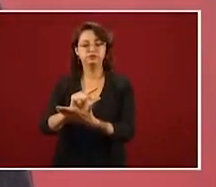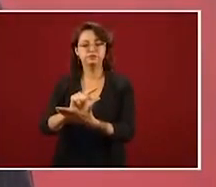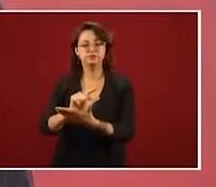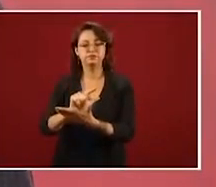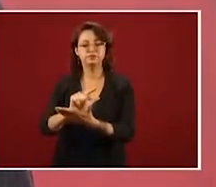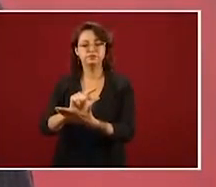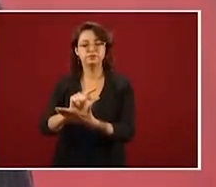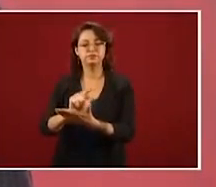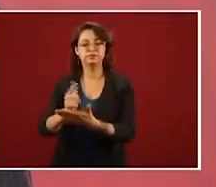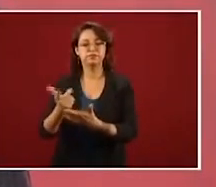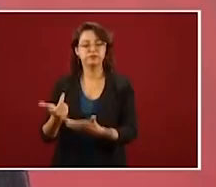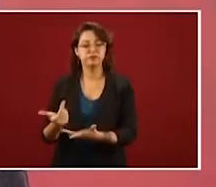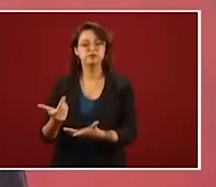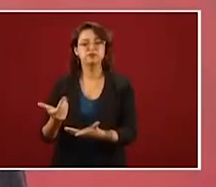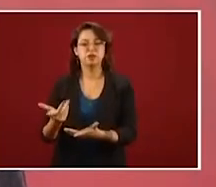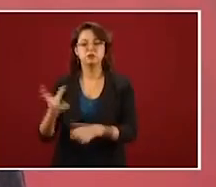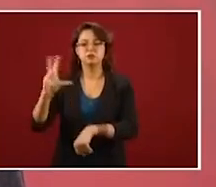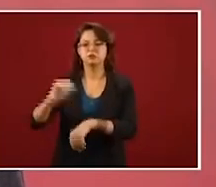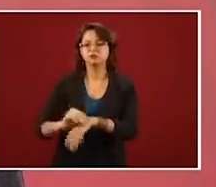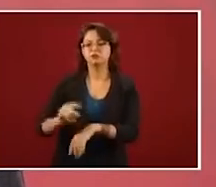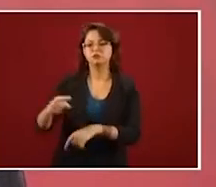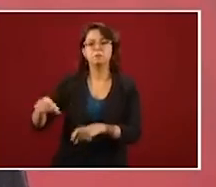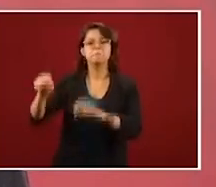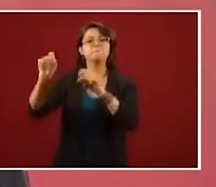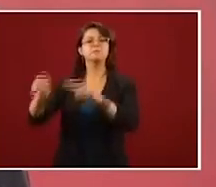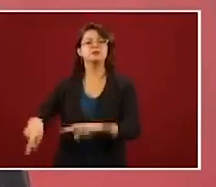la autodefensa,